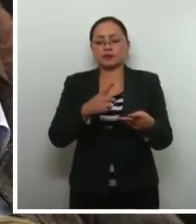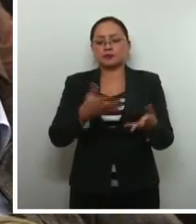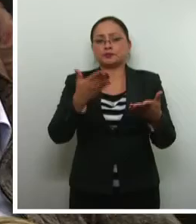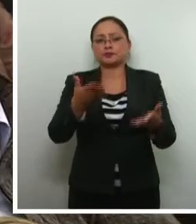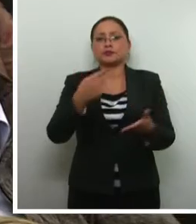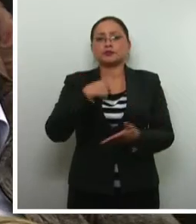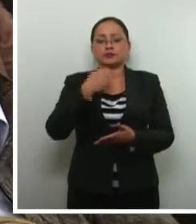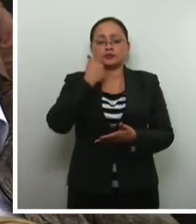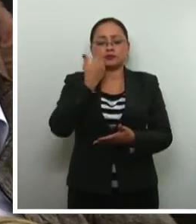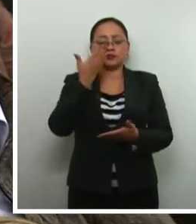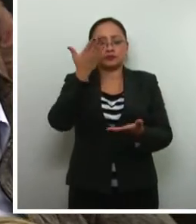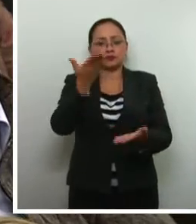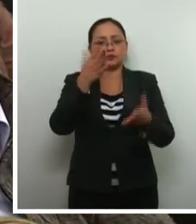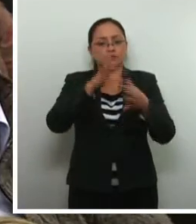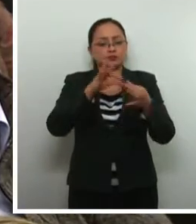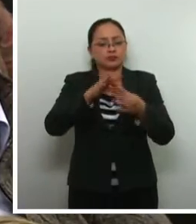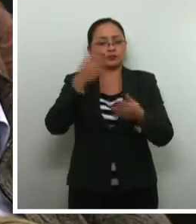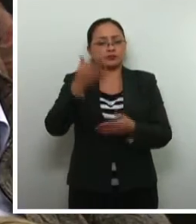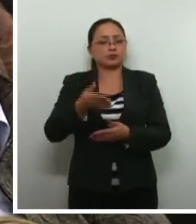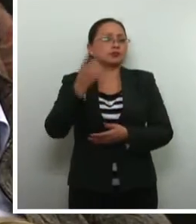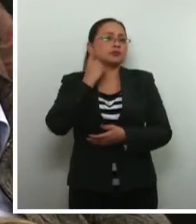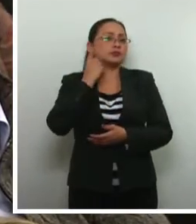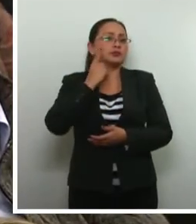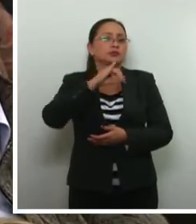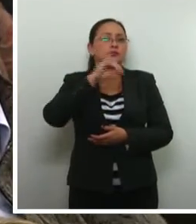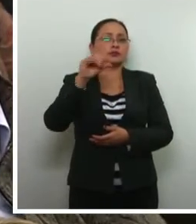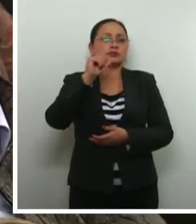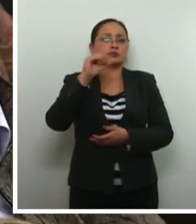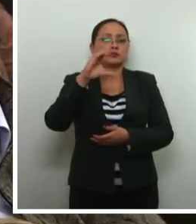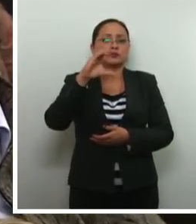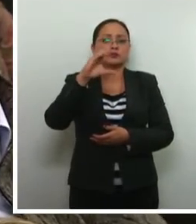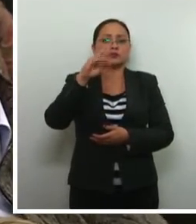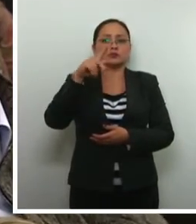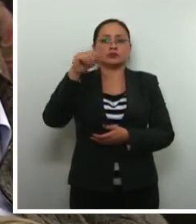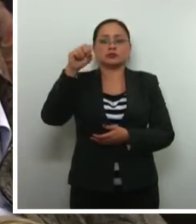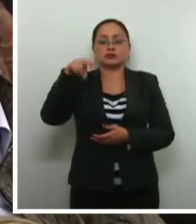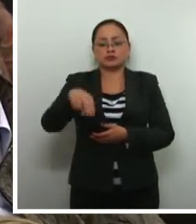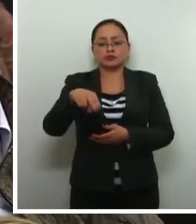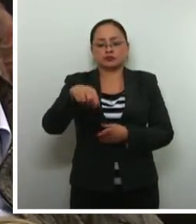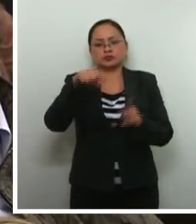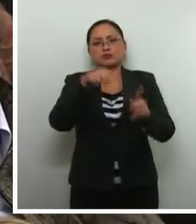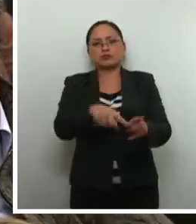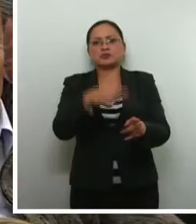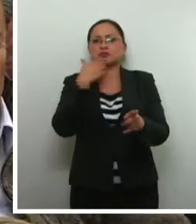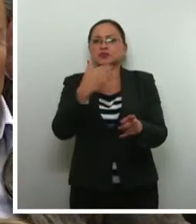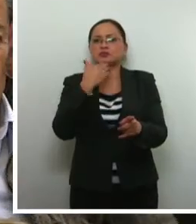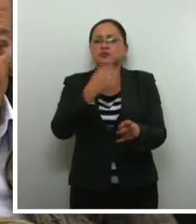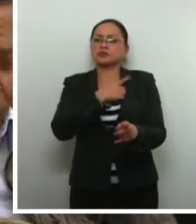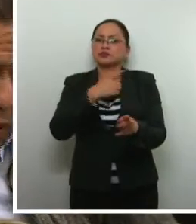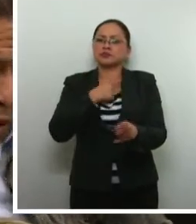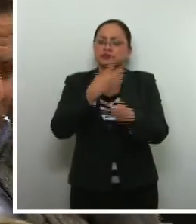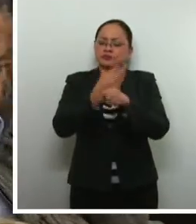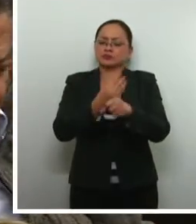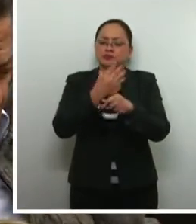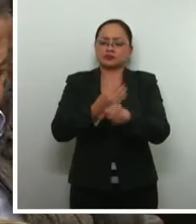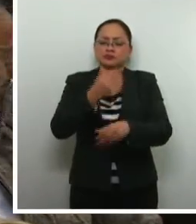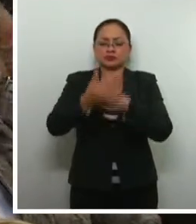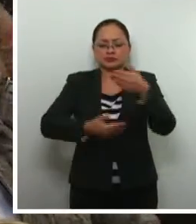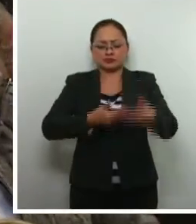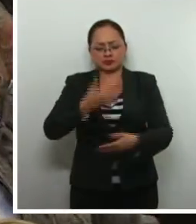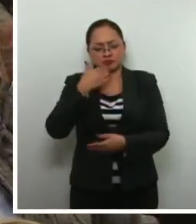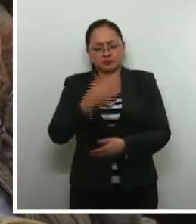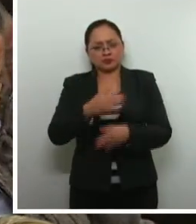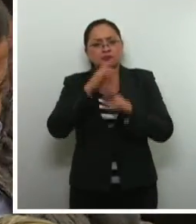que creo que lo que ha dicho el diputado Jackson me parece que es fundamental. Habrá que afinar el procedimiento, ha dado